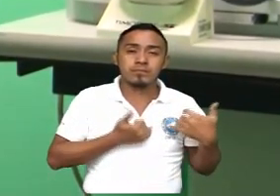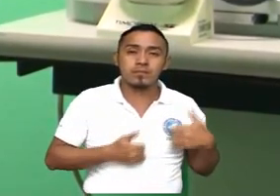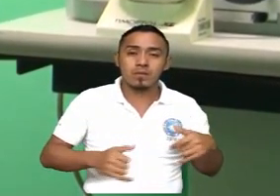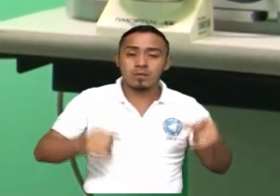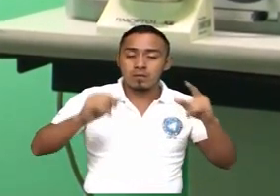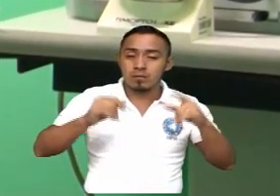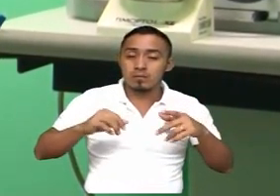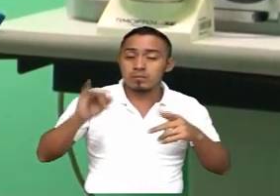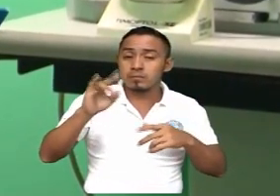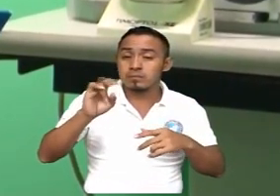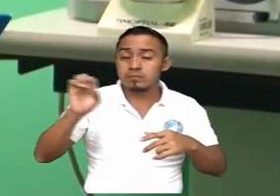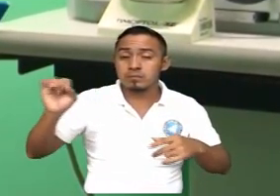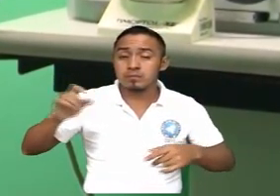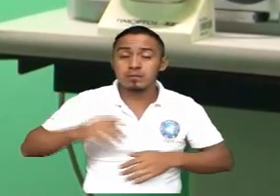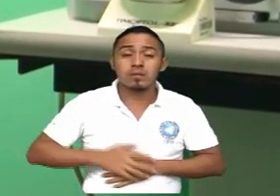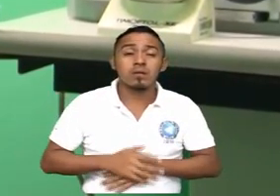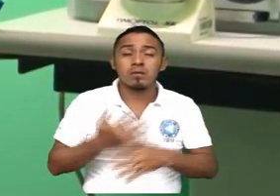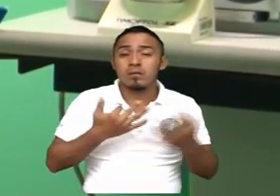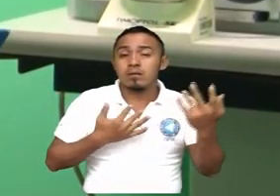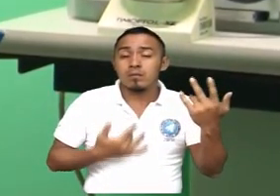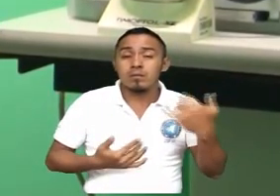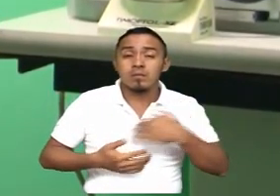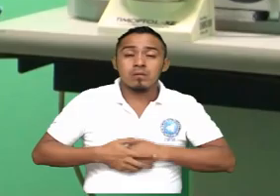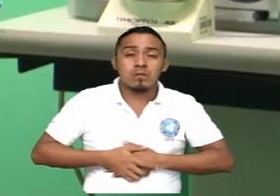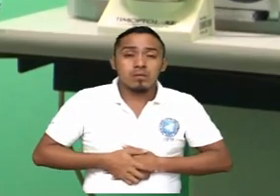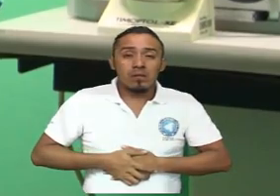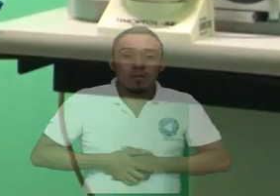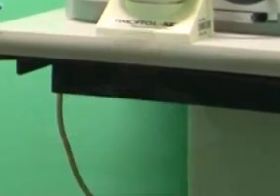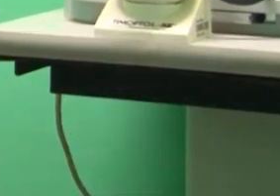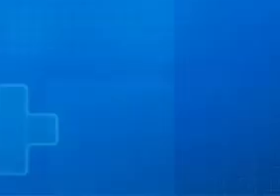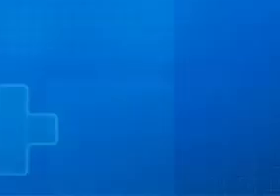Seguridad Social, INSS. Ya regresamos, usted no le cambie de canal.